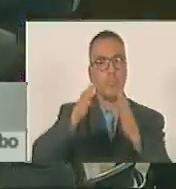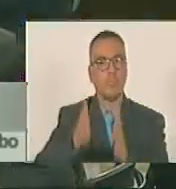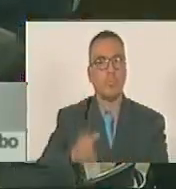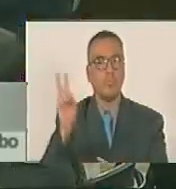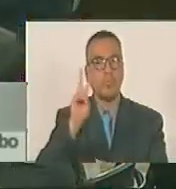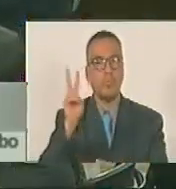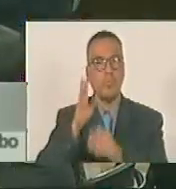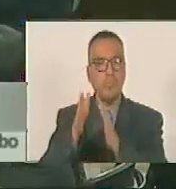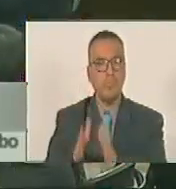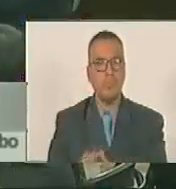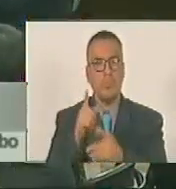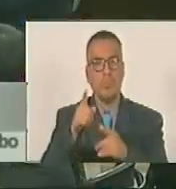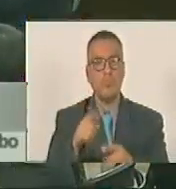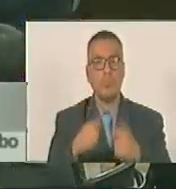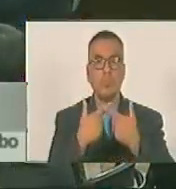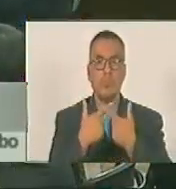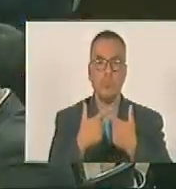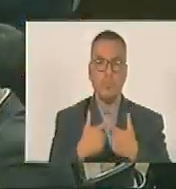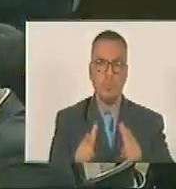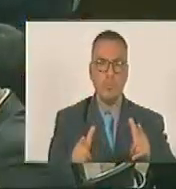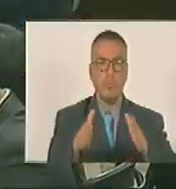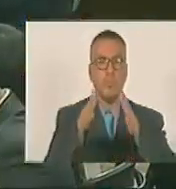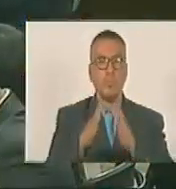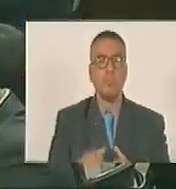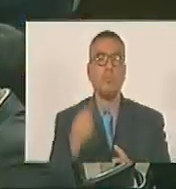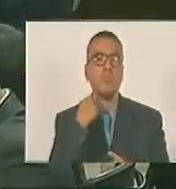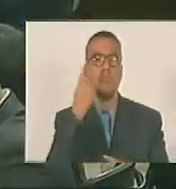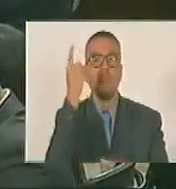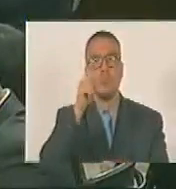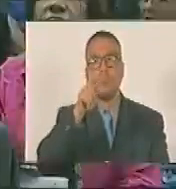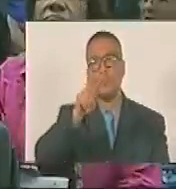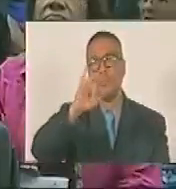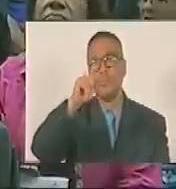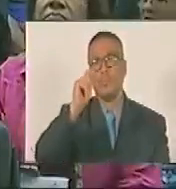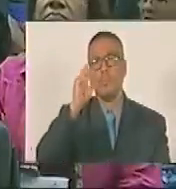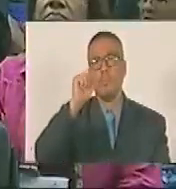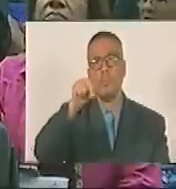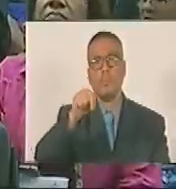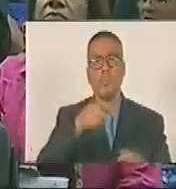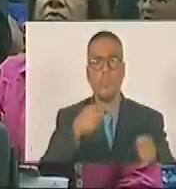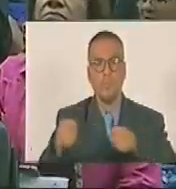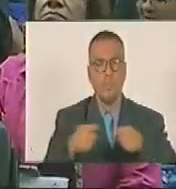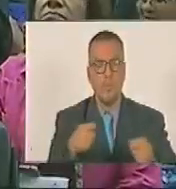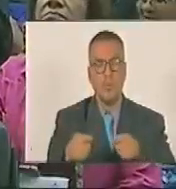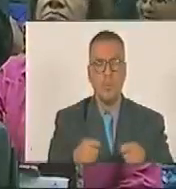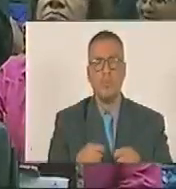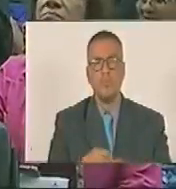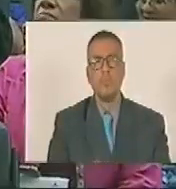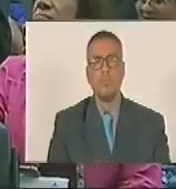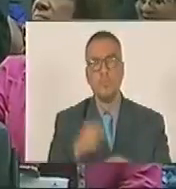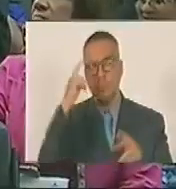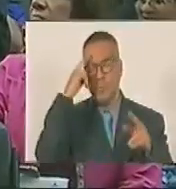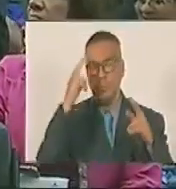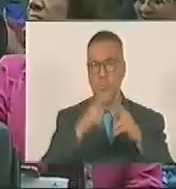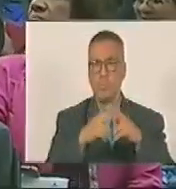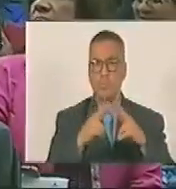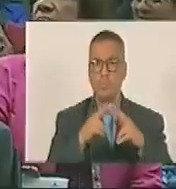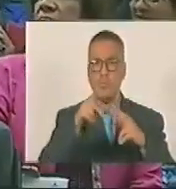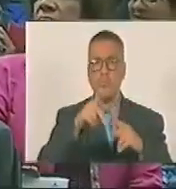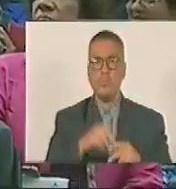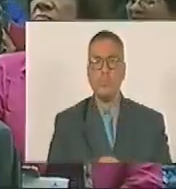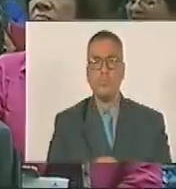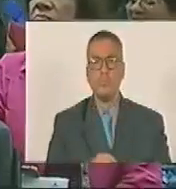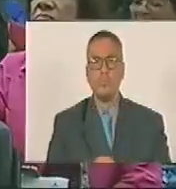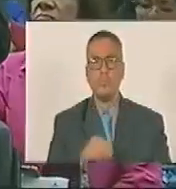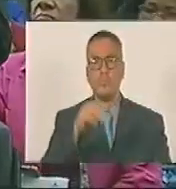venezolanos que para liberar un héroe vietnamita tuvieron una acción conocida como